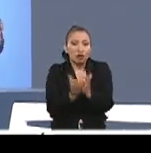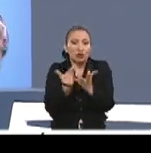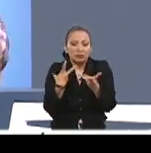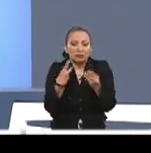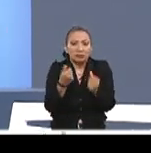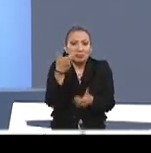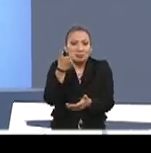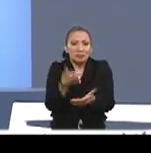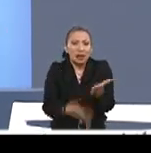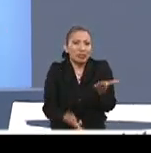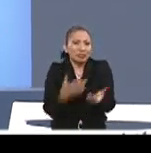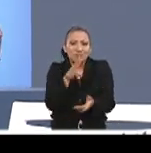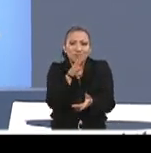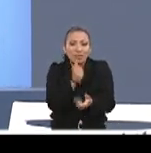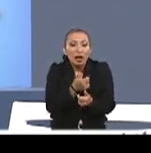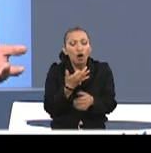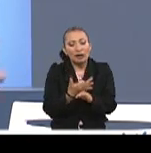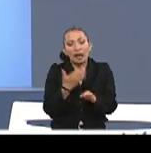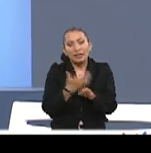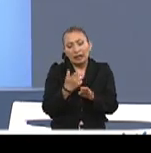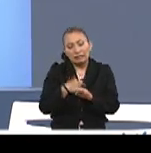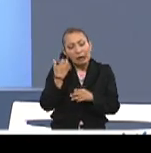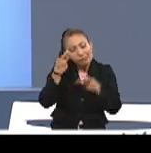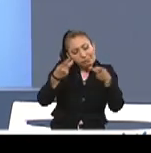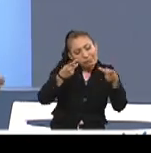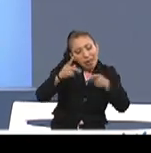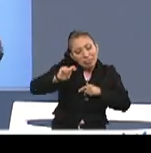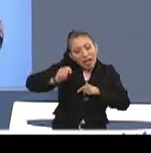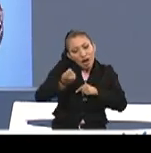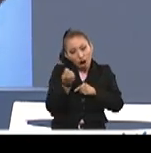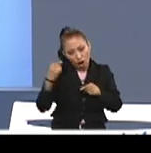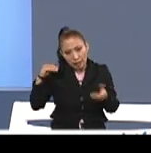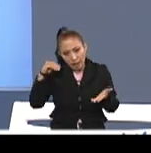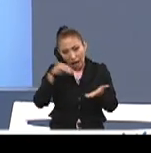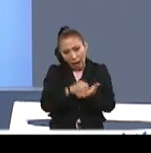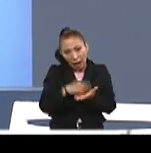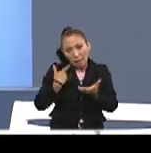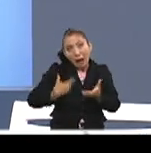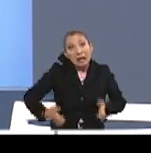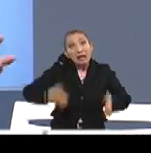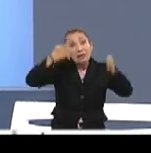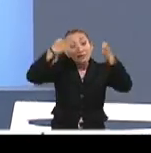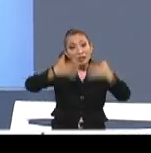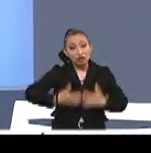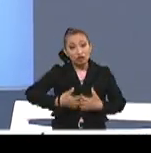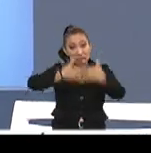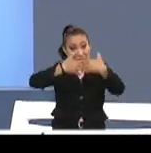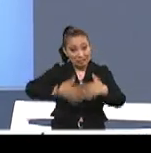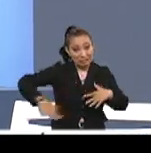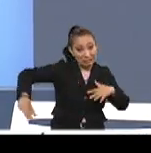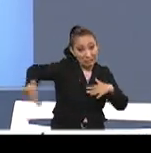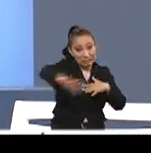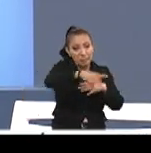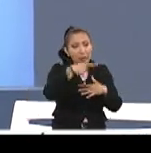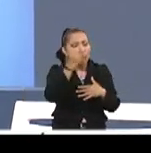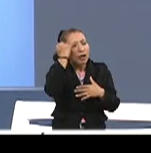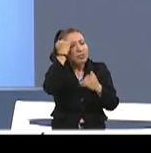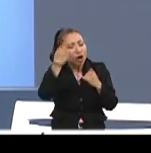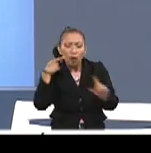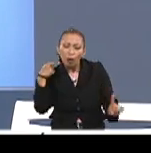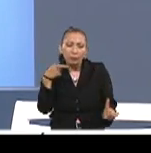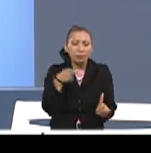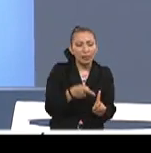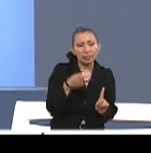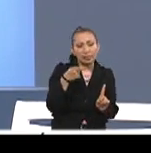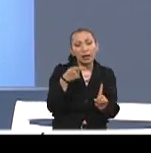costos. Ahorita de momento estamos ya implementando la tecnología a grandes construcciones, edificios, pero pues la idea, nuestro objetivo